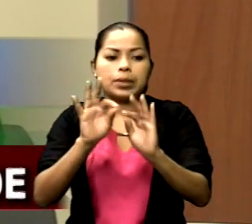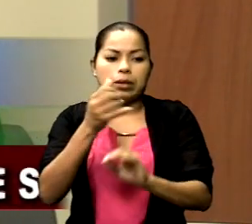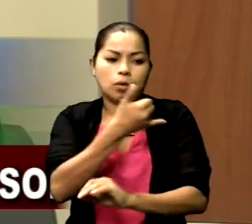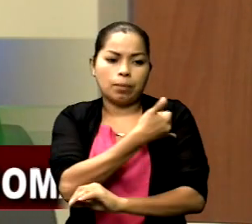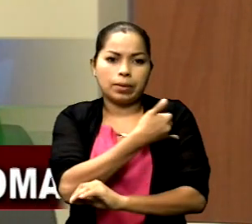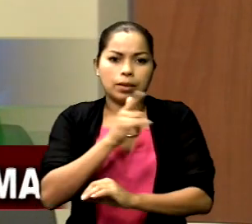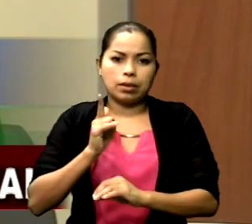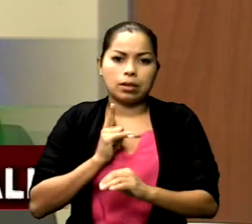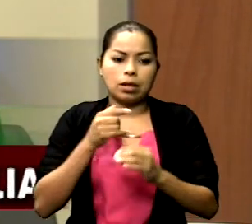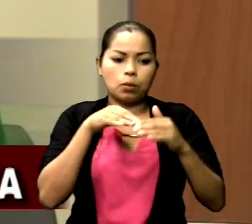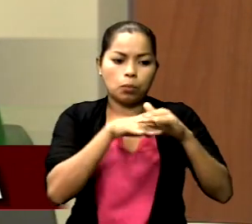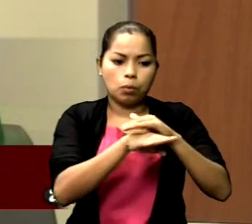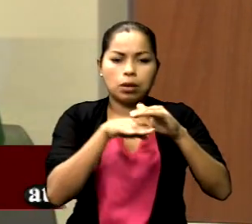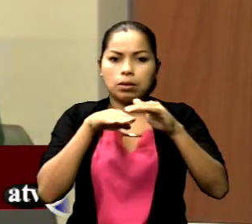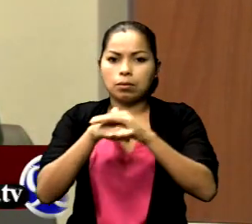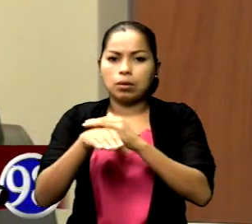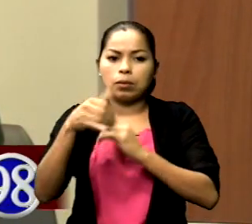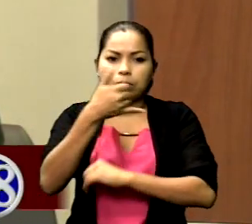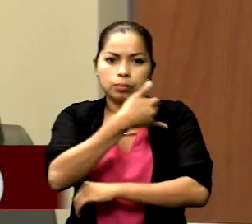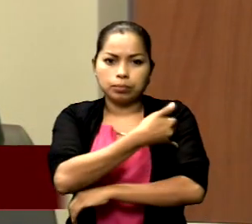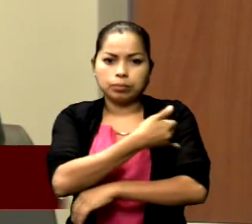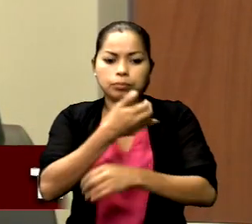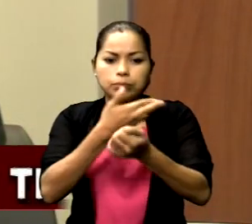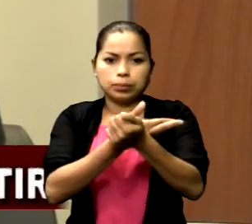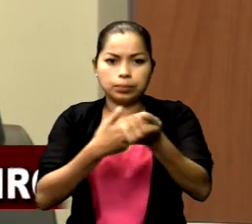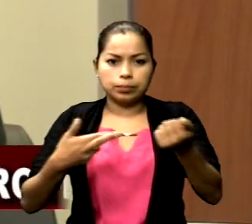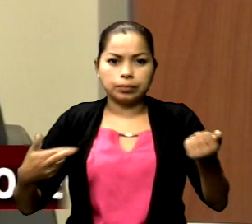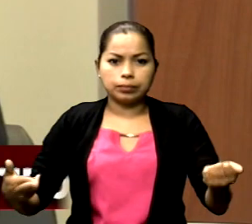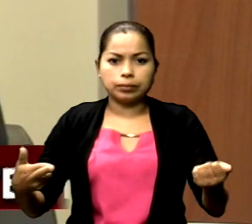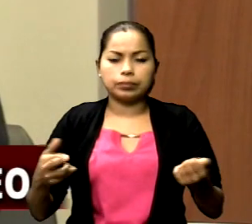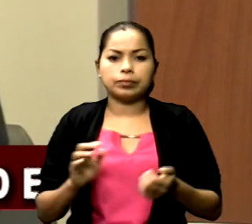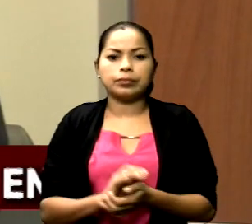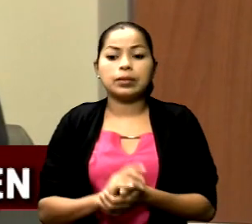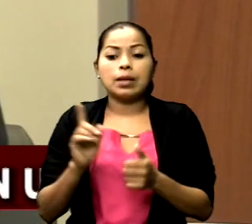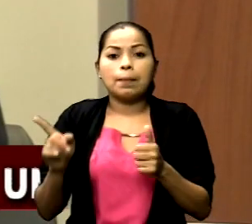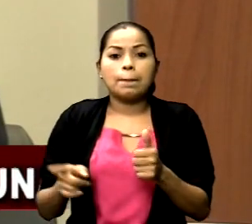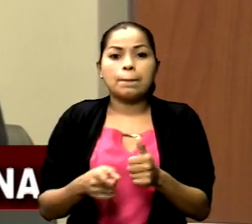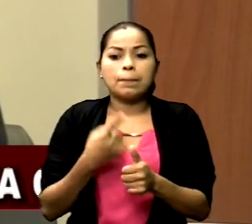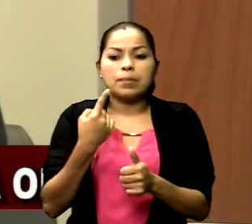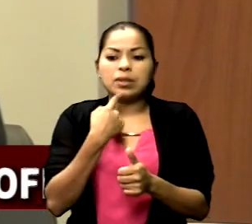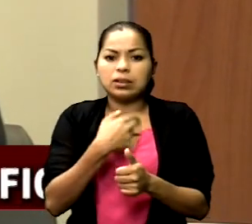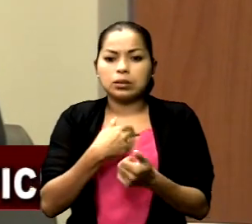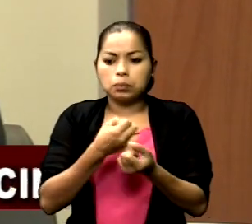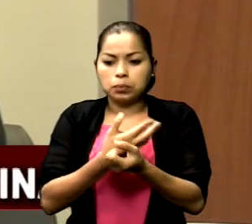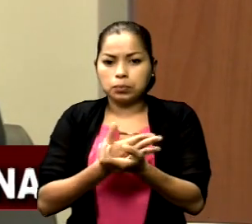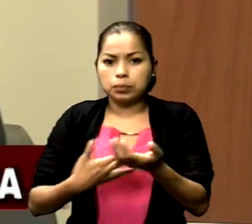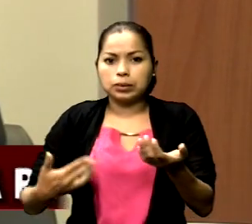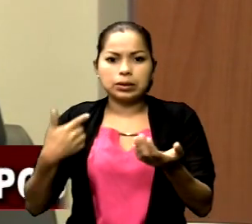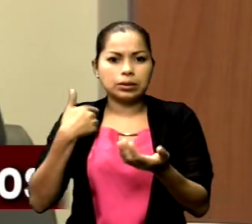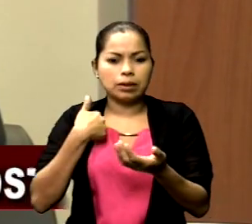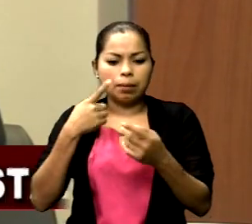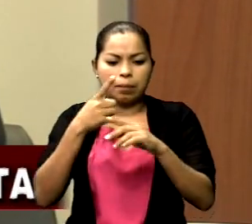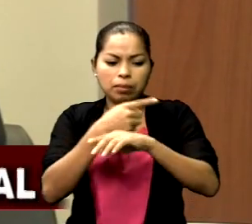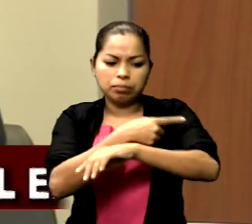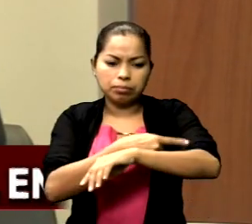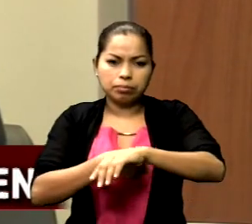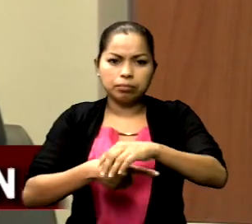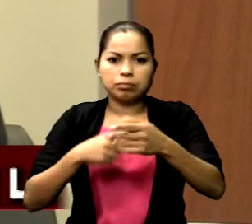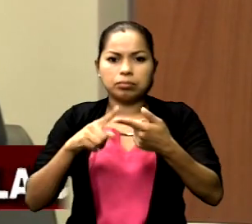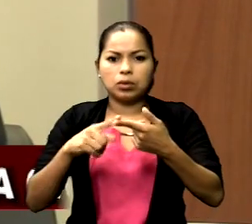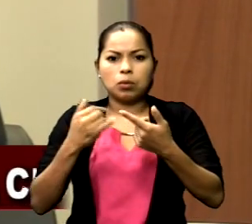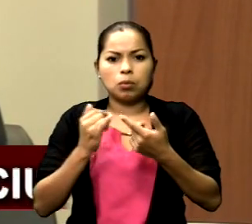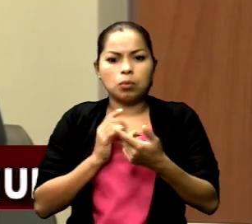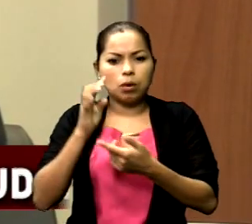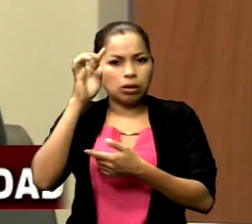cualquier accidente laboral, etcétera, lo primero que se pierde sangre, pues ante una ruptura de un